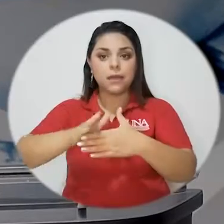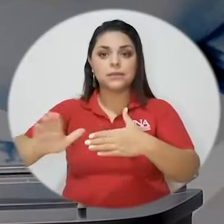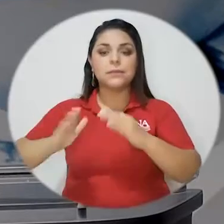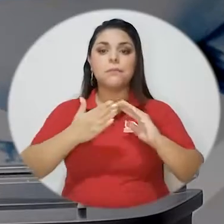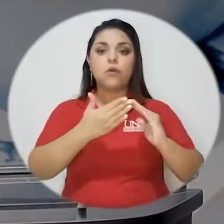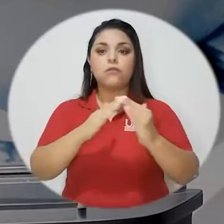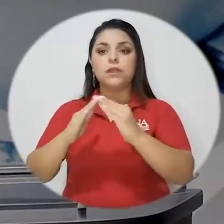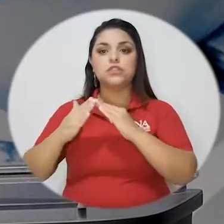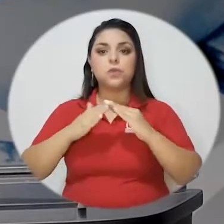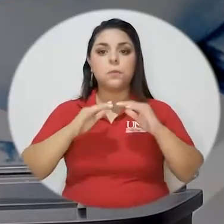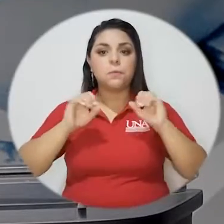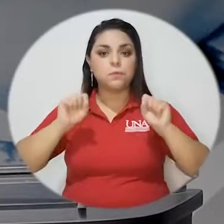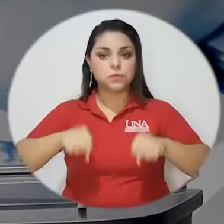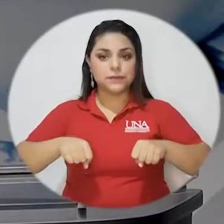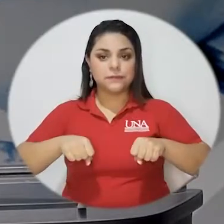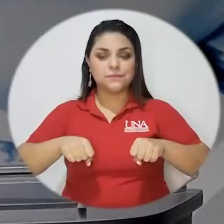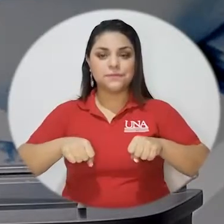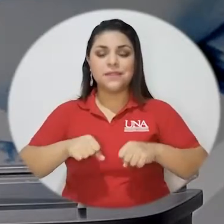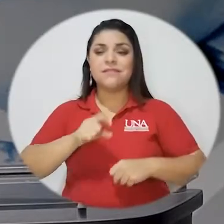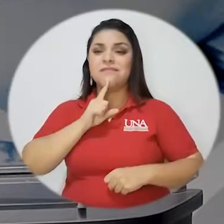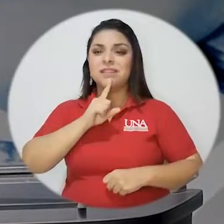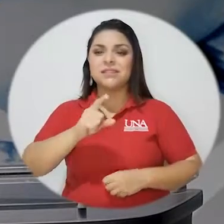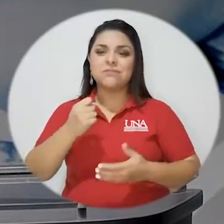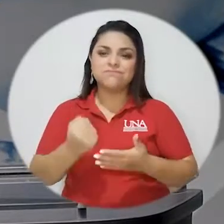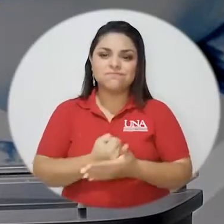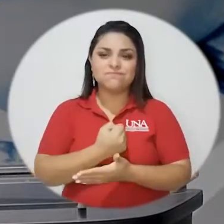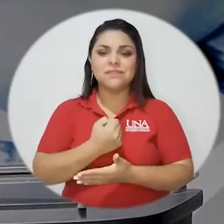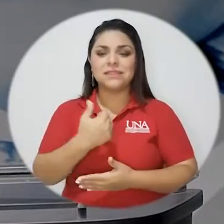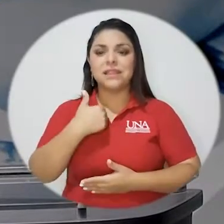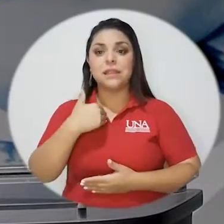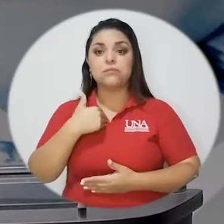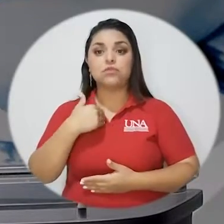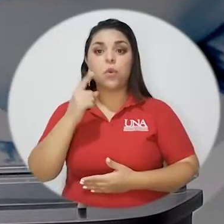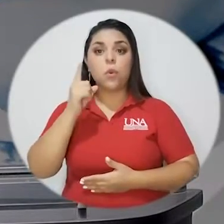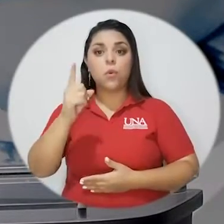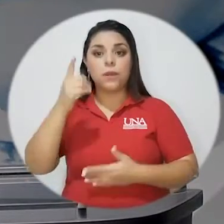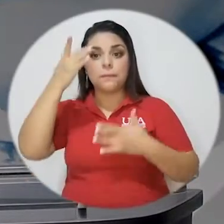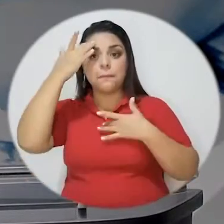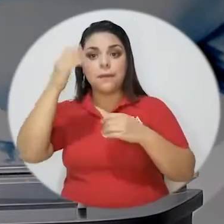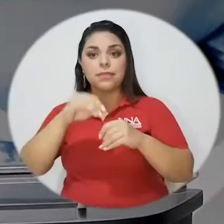posible. Desgraciadamente vivimos una pandemia paralela que es